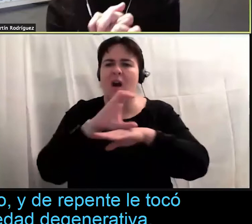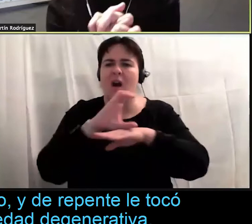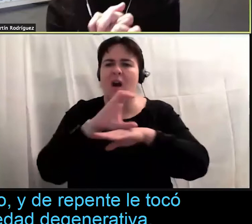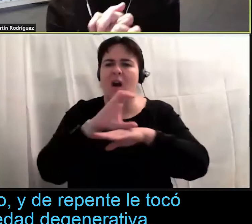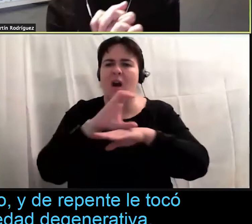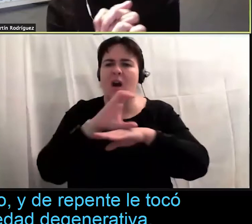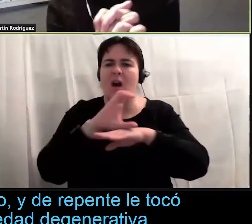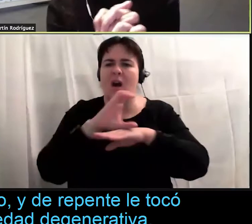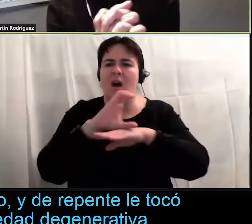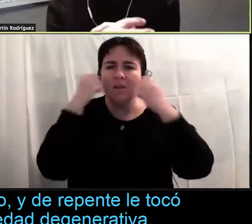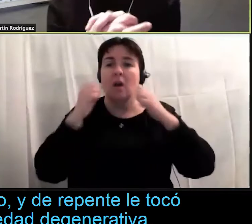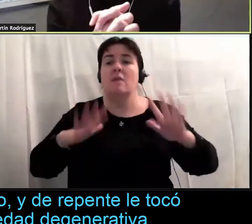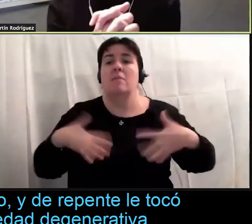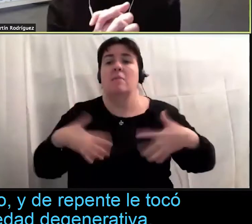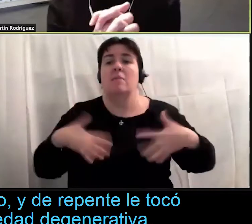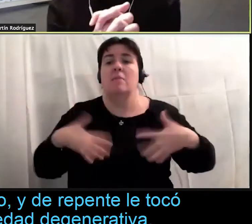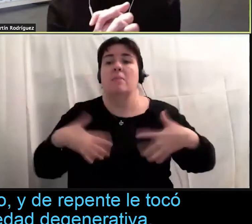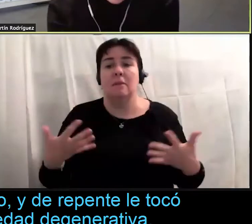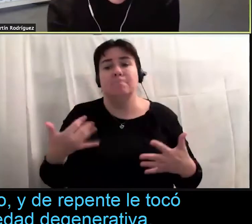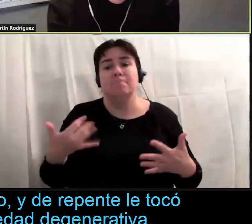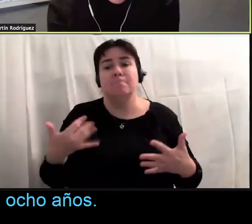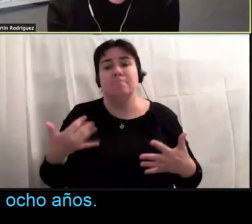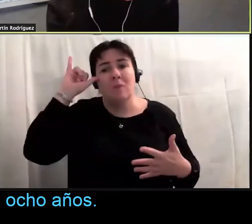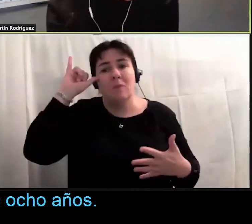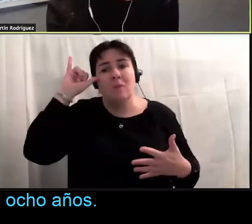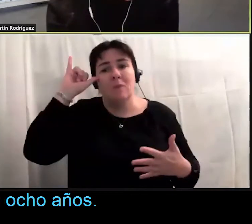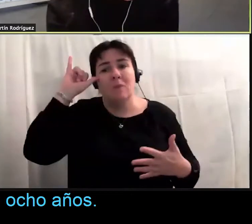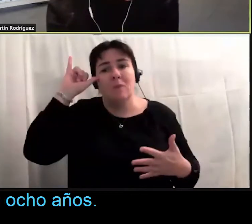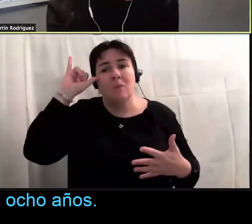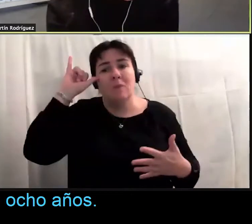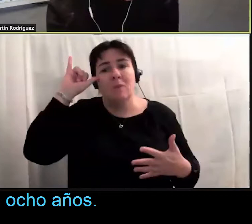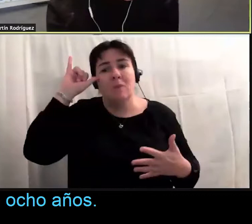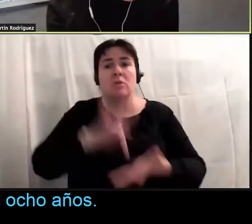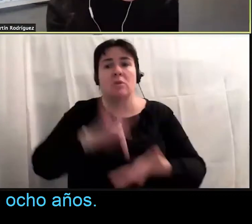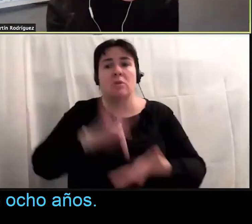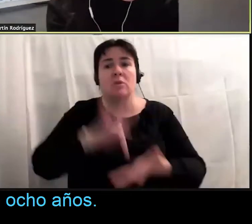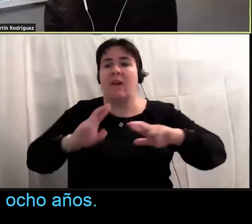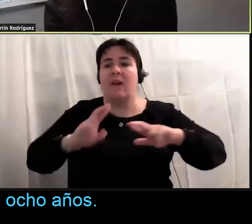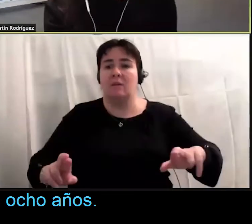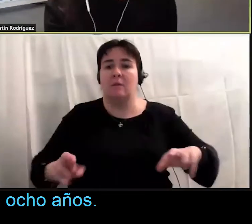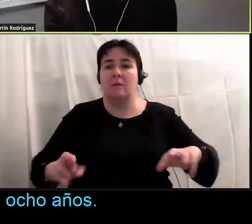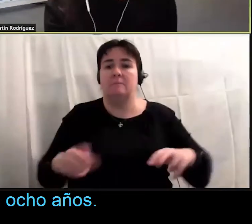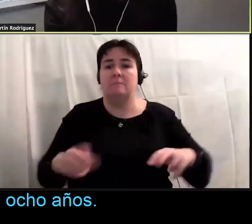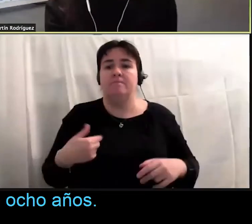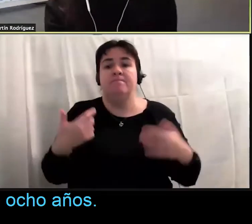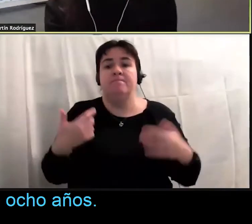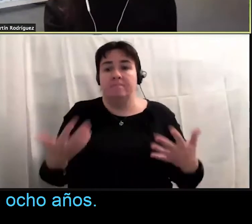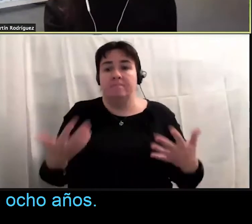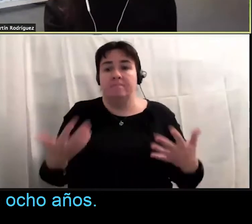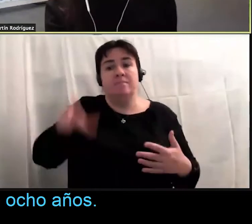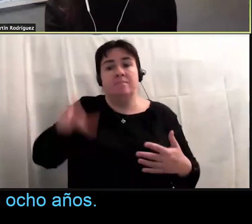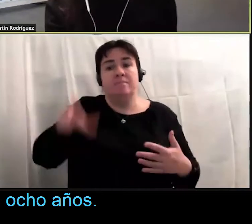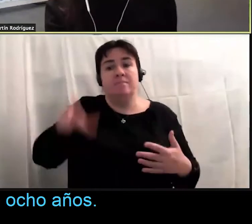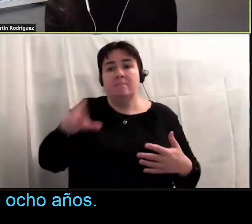mala suerte de ser víctima de una enfermedad degenerativa. Entonces él falleció en el año, o sea, hace 8 años